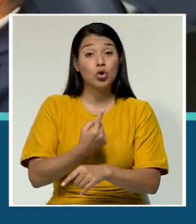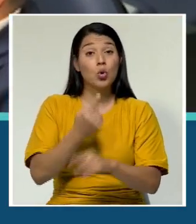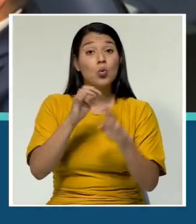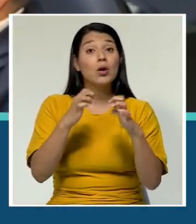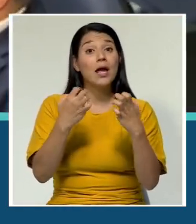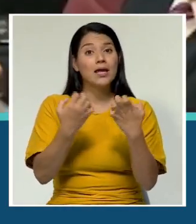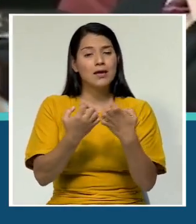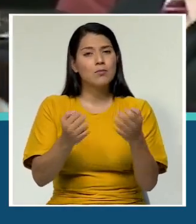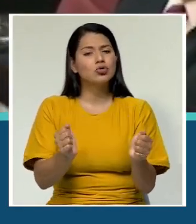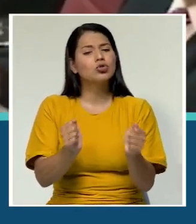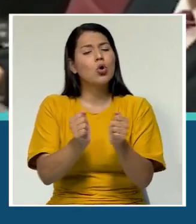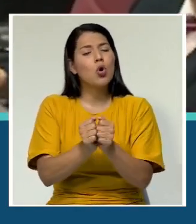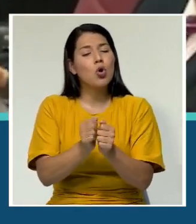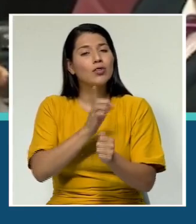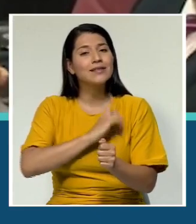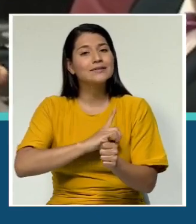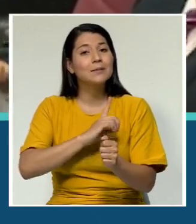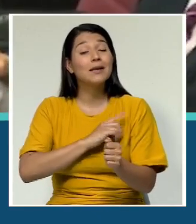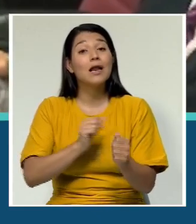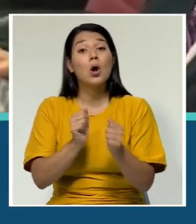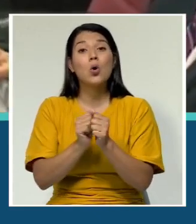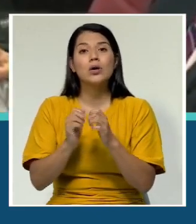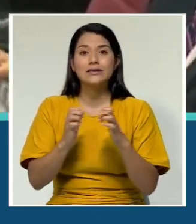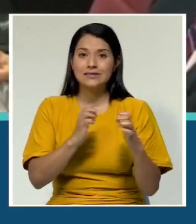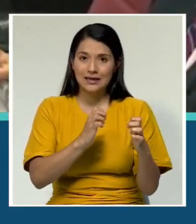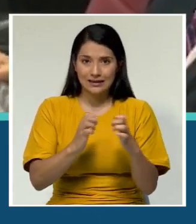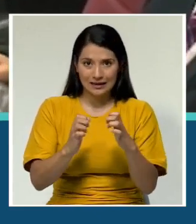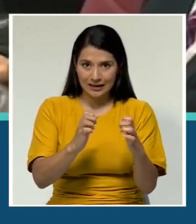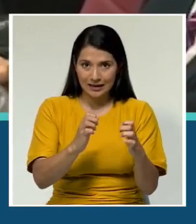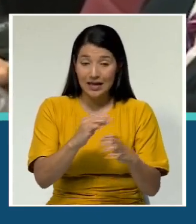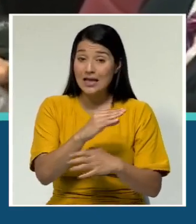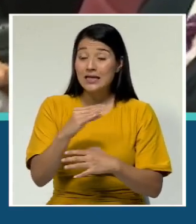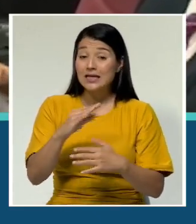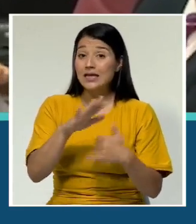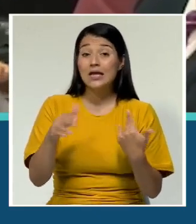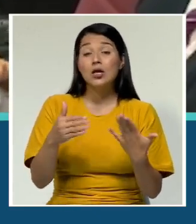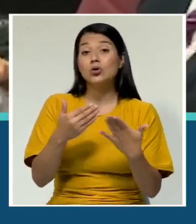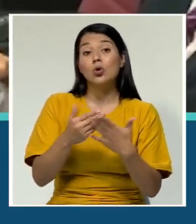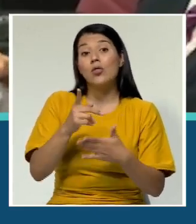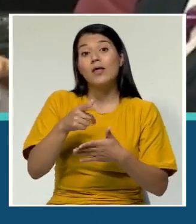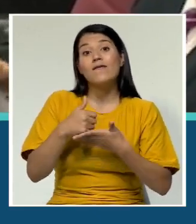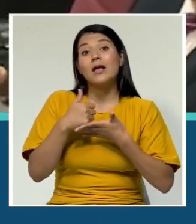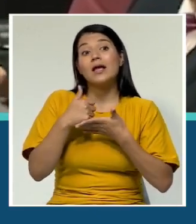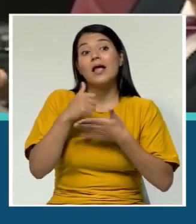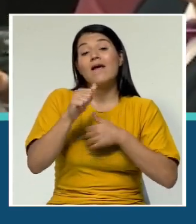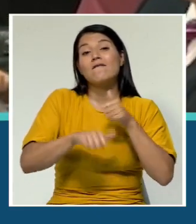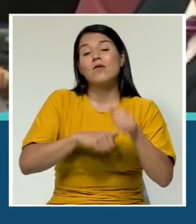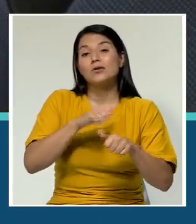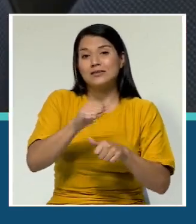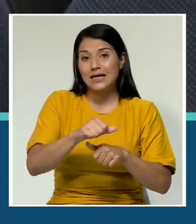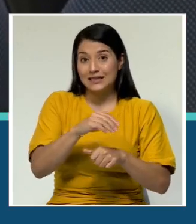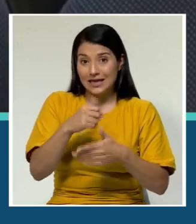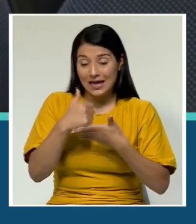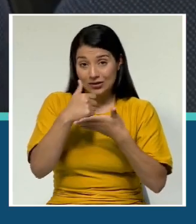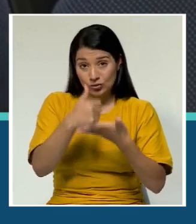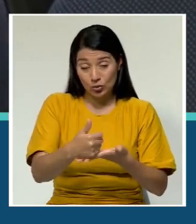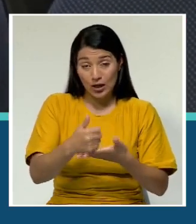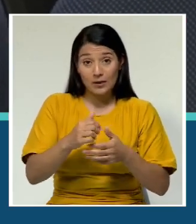agendas individuales, ambiciones individuales. Somos un equipo con una gran disciplina